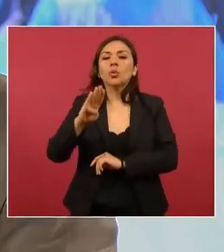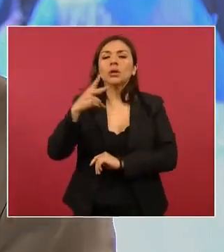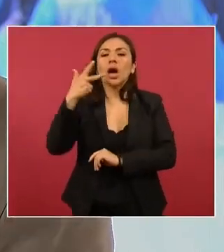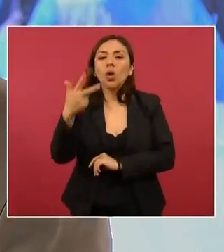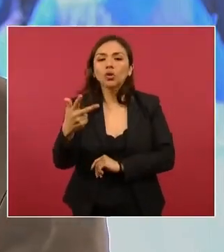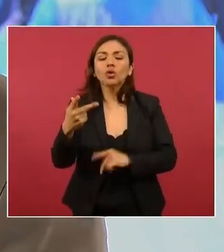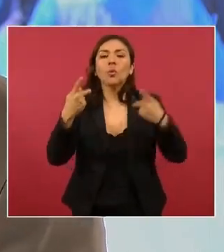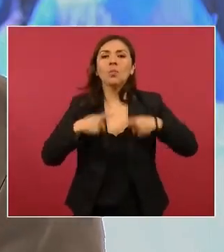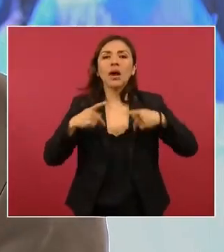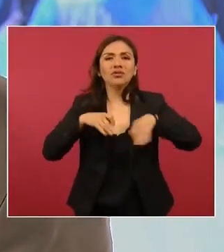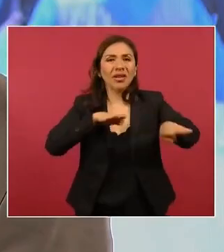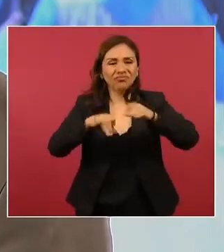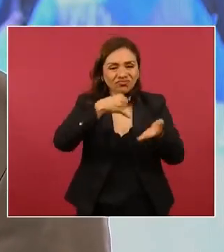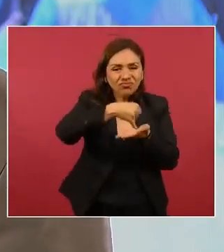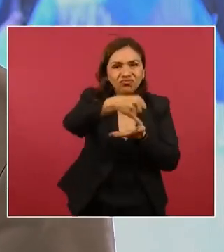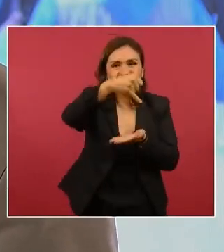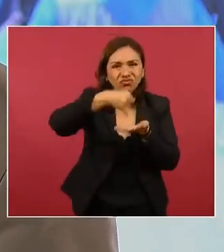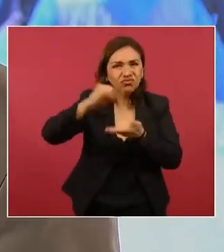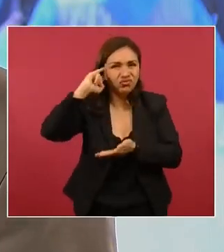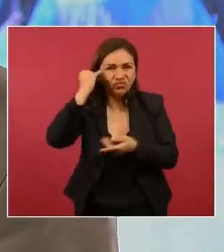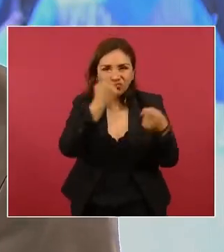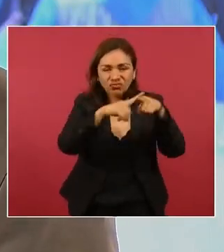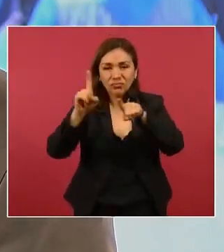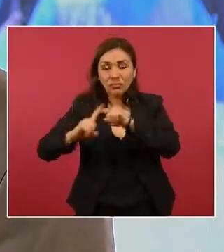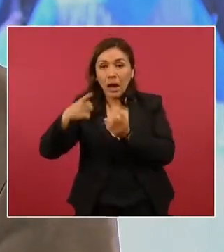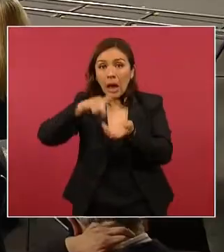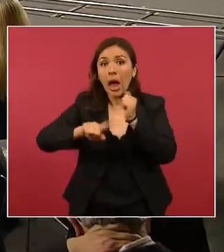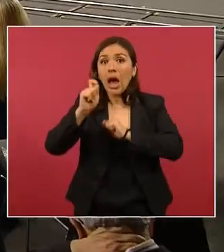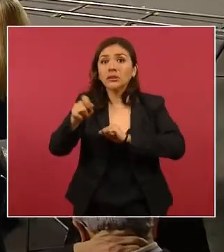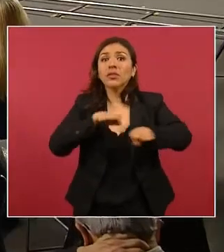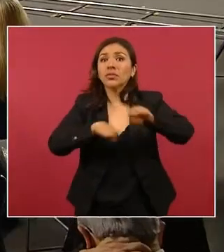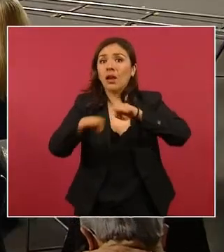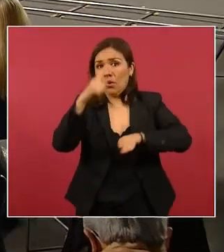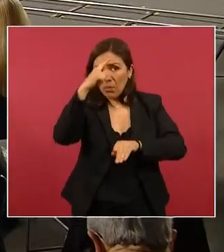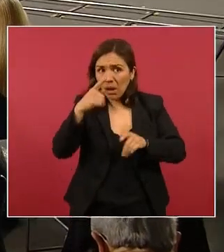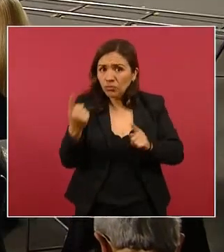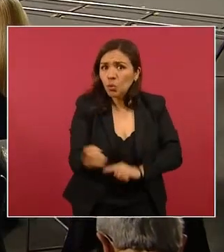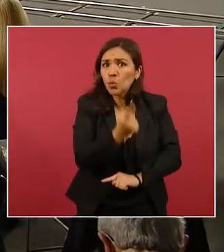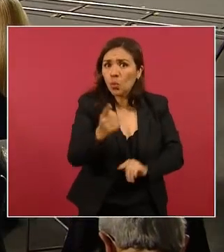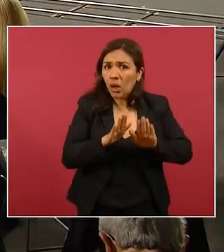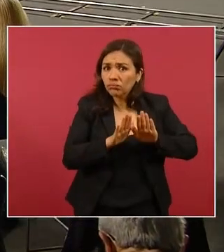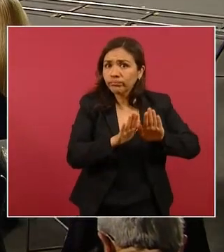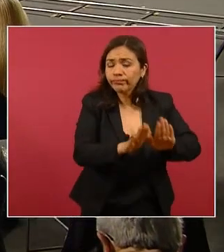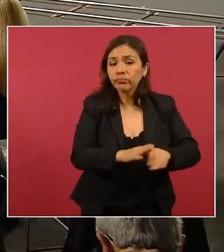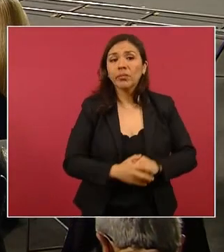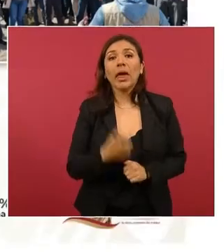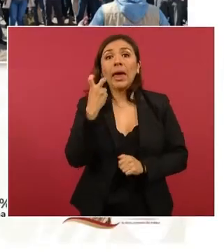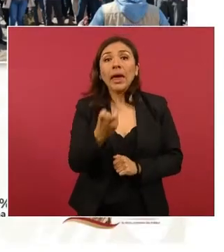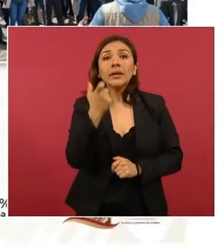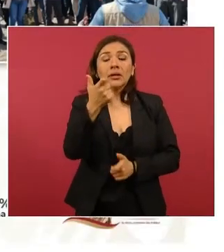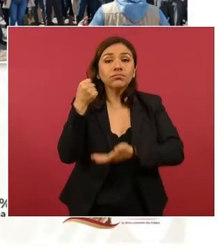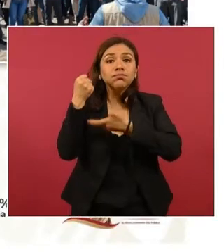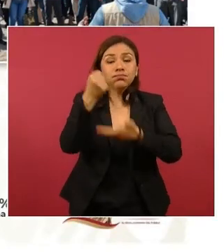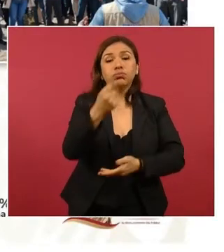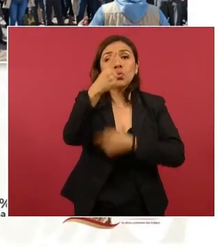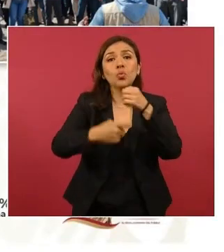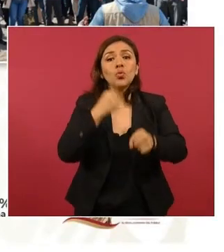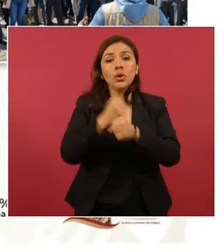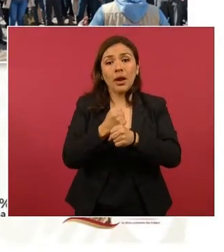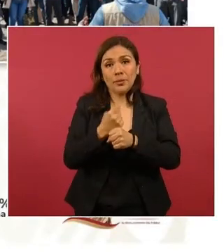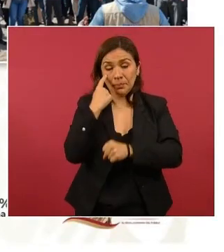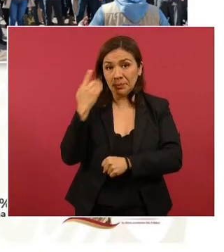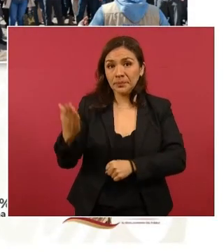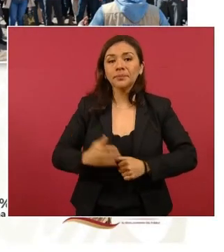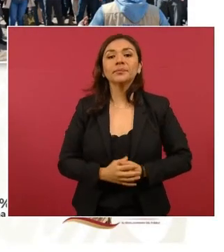449.998 campesinas y campesinos, que son empleos permanentes. La inversión anual para este